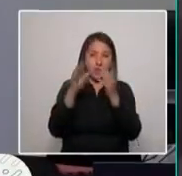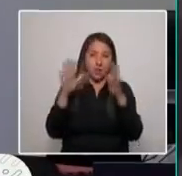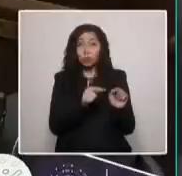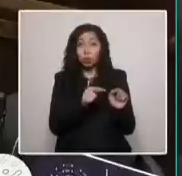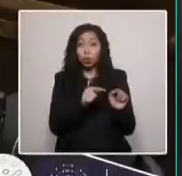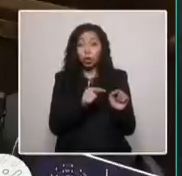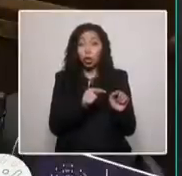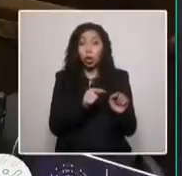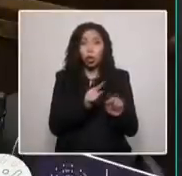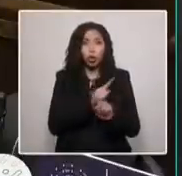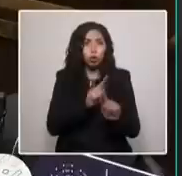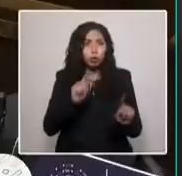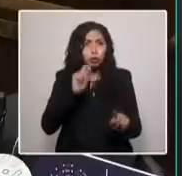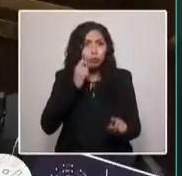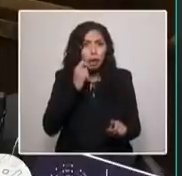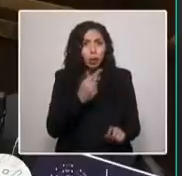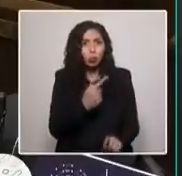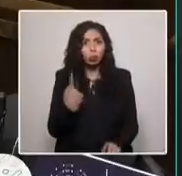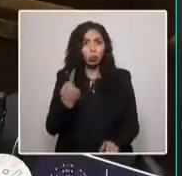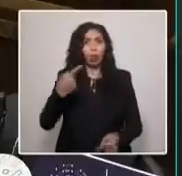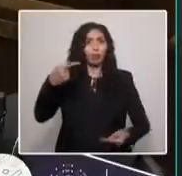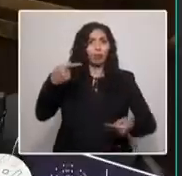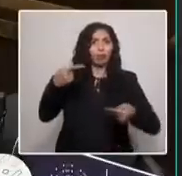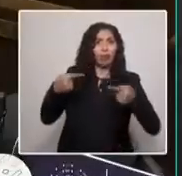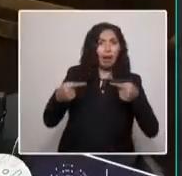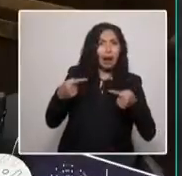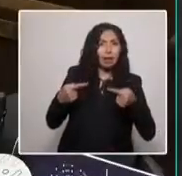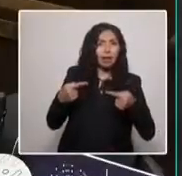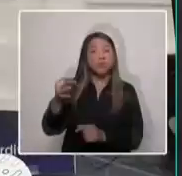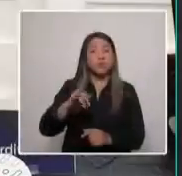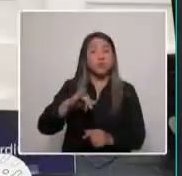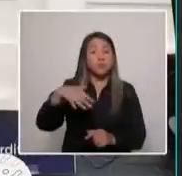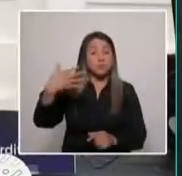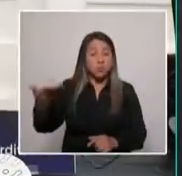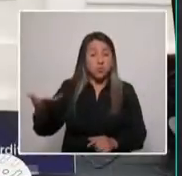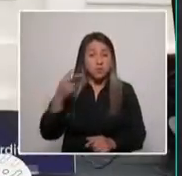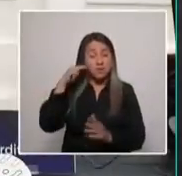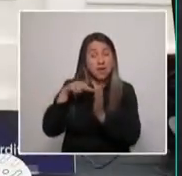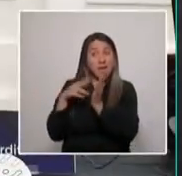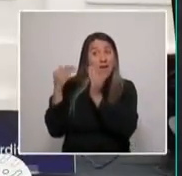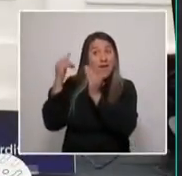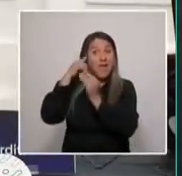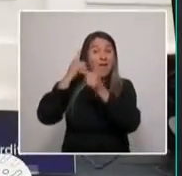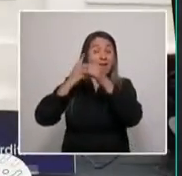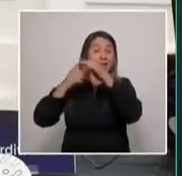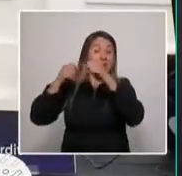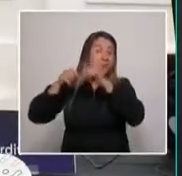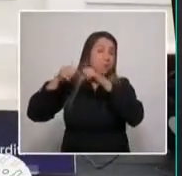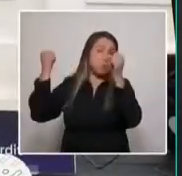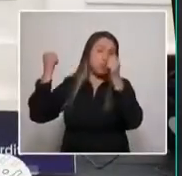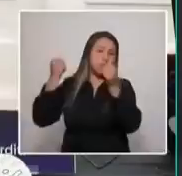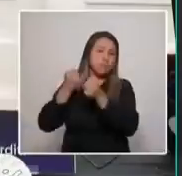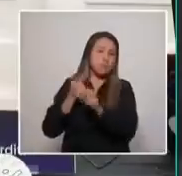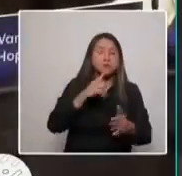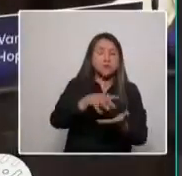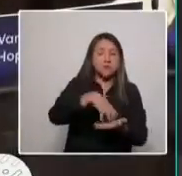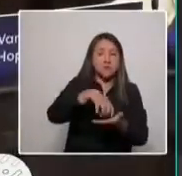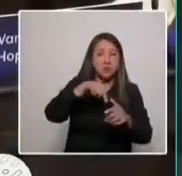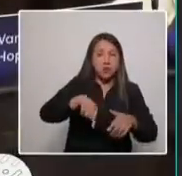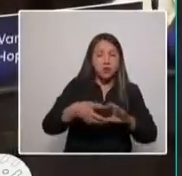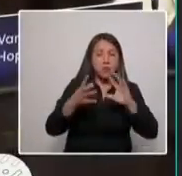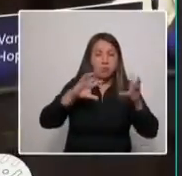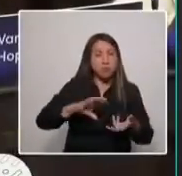su forma, esta nueva forma de hacer política. Yo creo que en la Convención Constitucional, lo conversábamos un poco con Yasna, hay una nueva forma de hacer